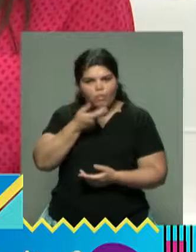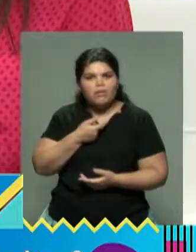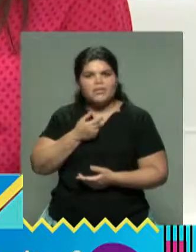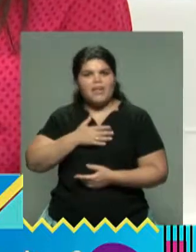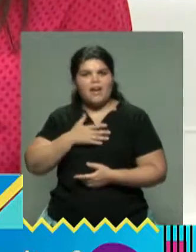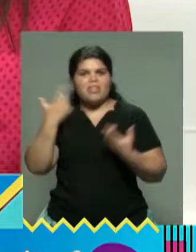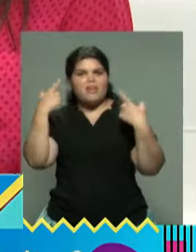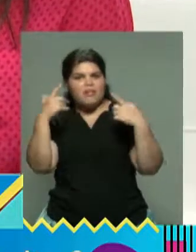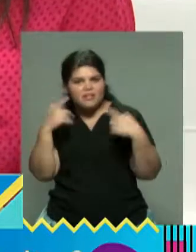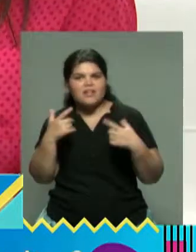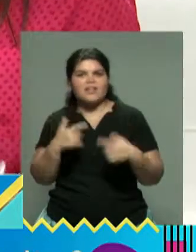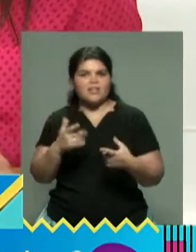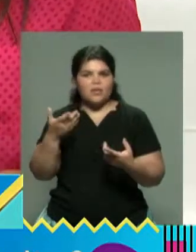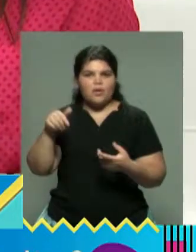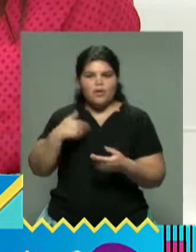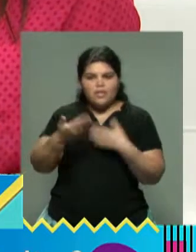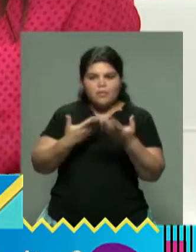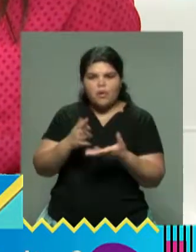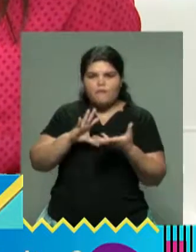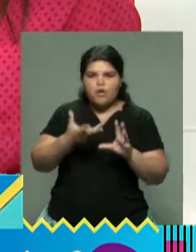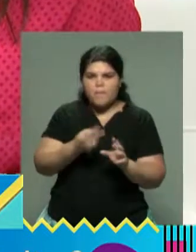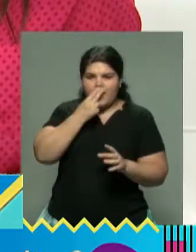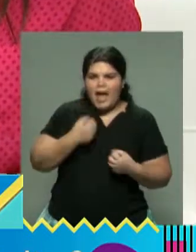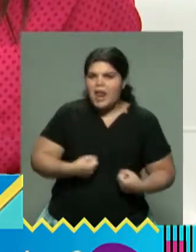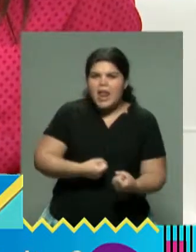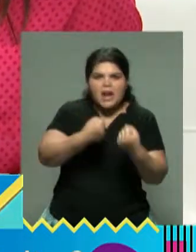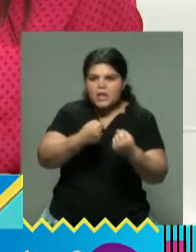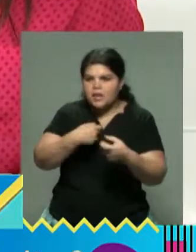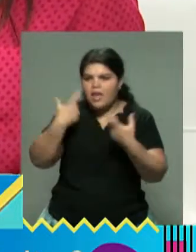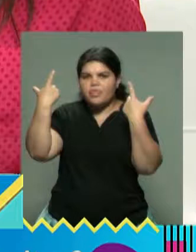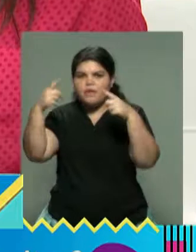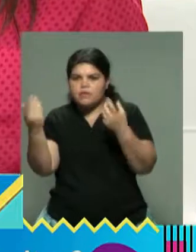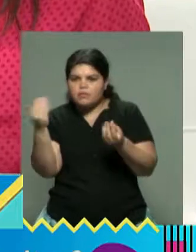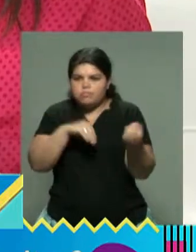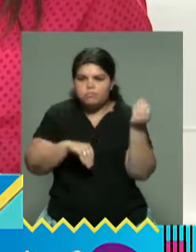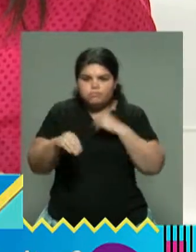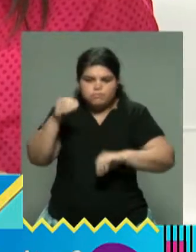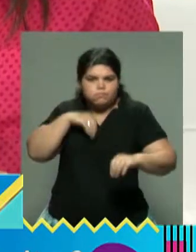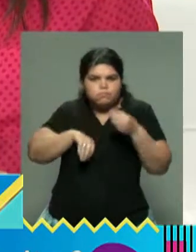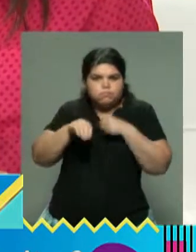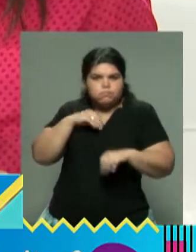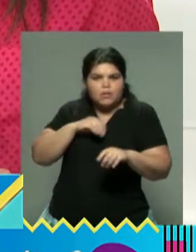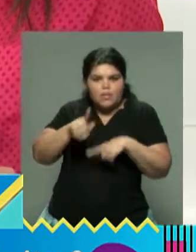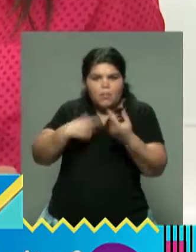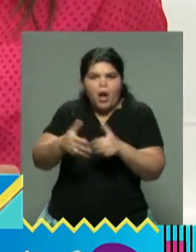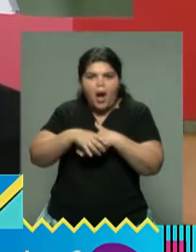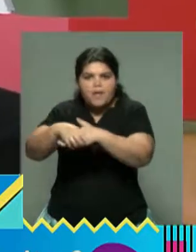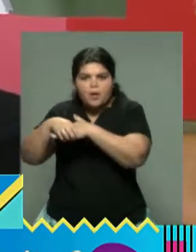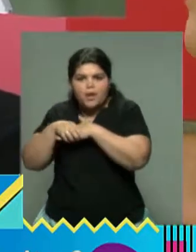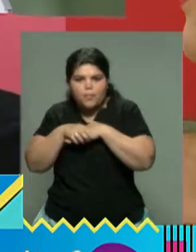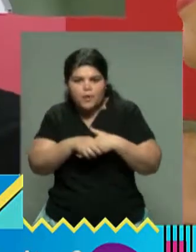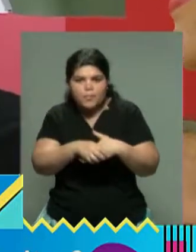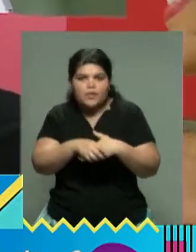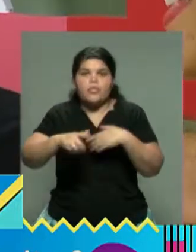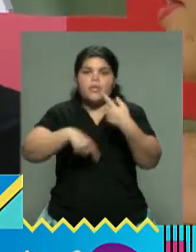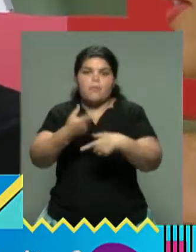Cuando empieza a ser divertido es una mezcla entre la adrenalina y la diversión, y después cuando lo haces con muchos amigos ya es una fiesta